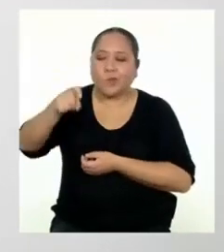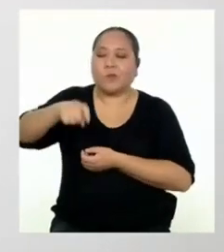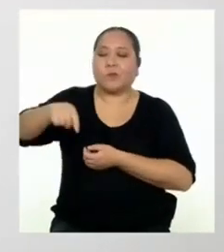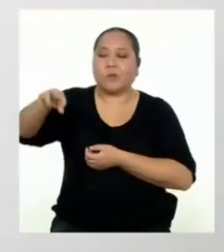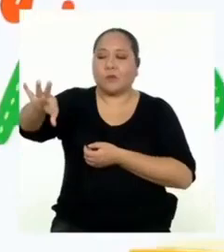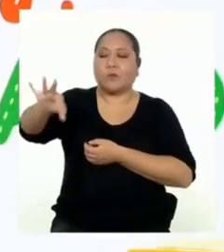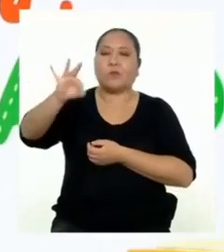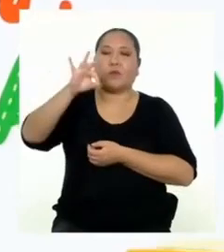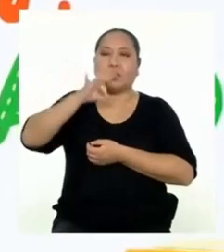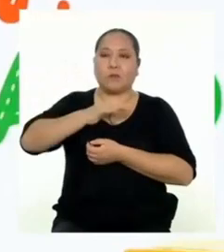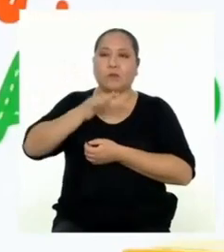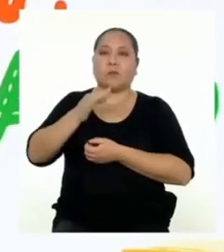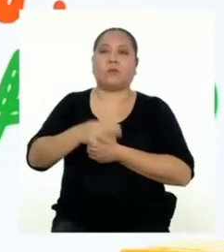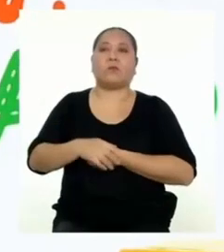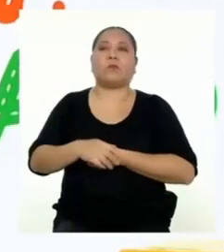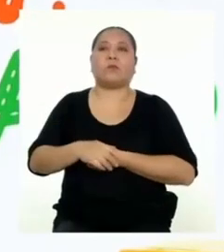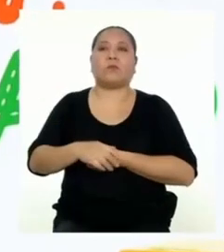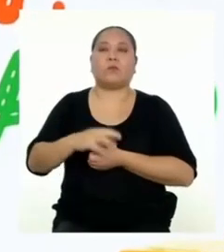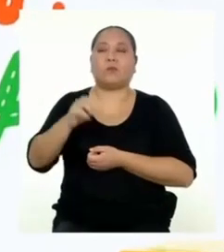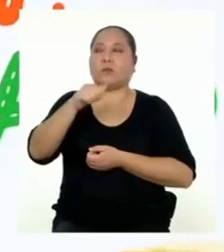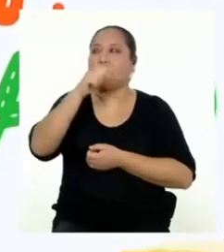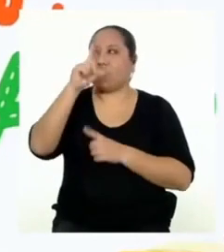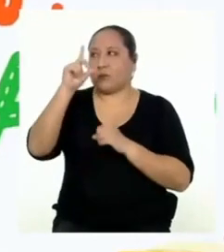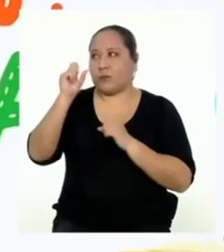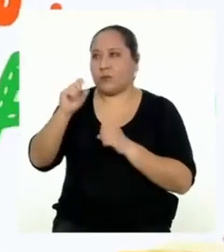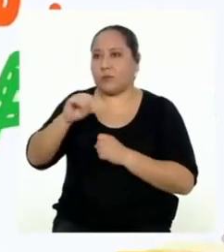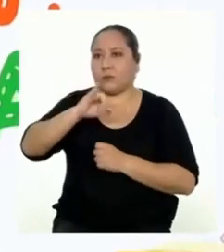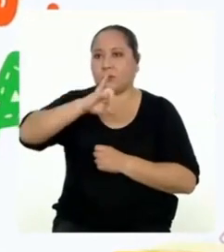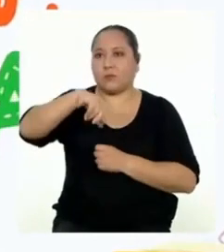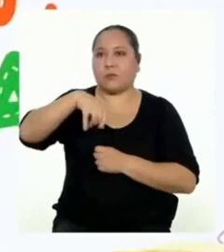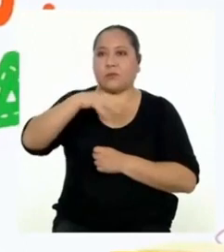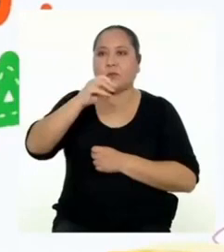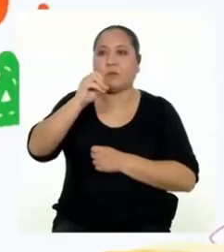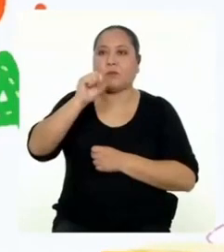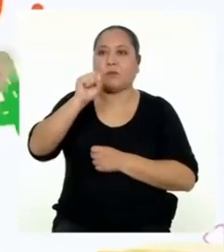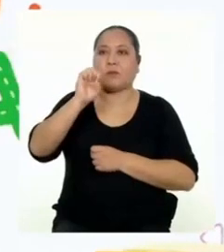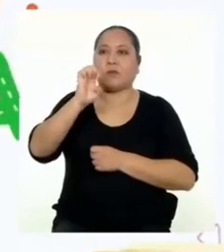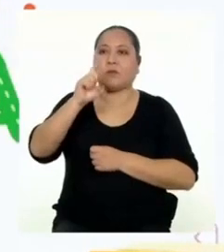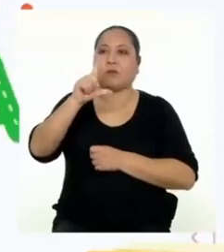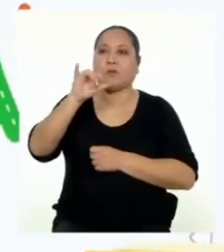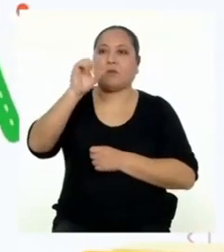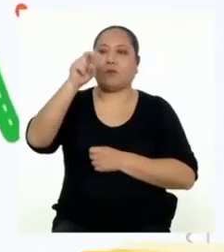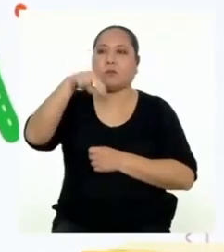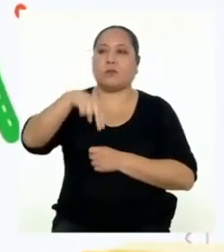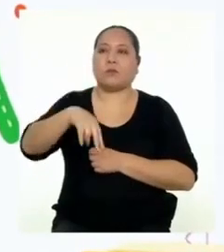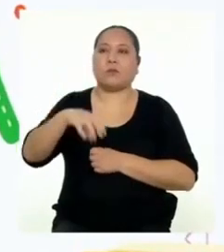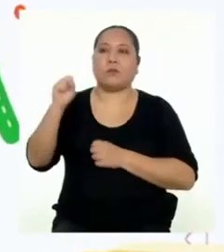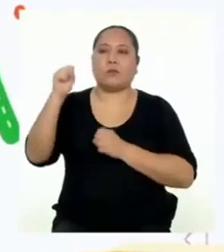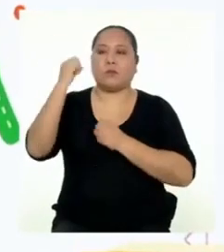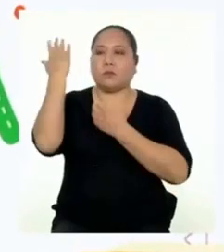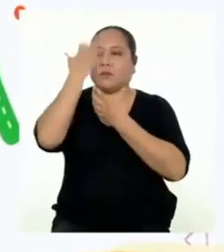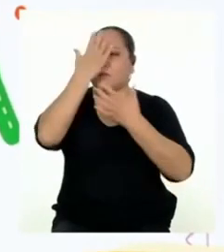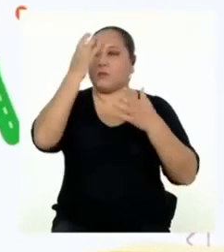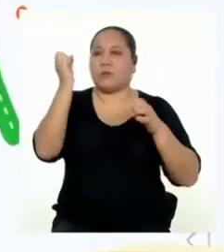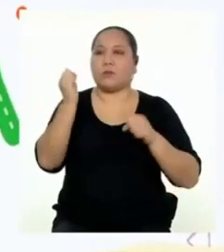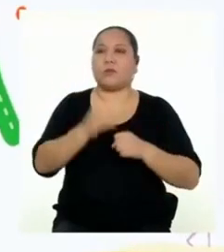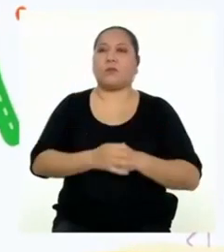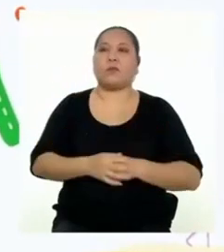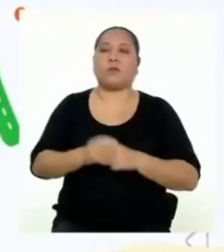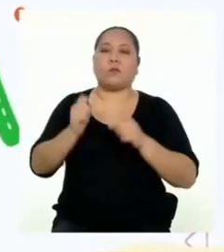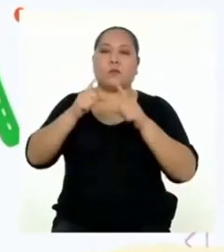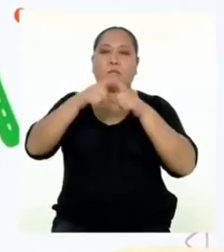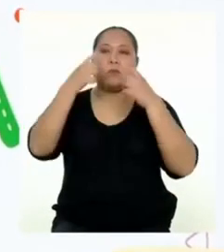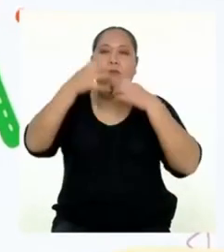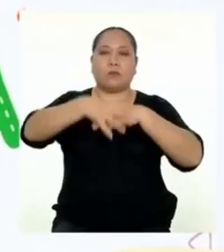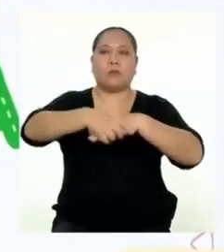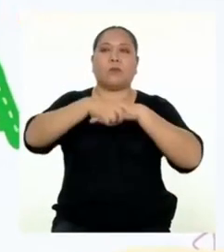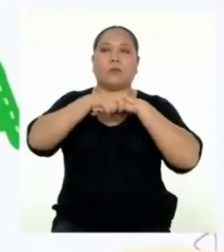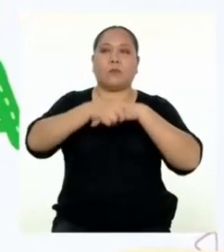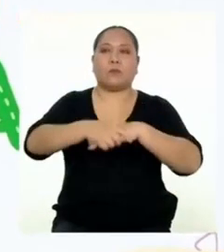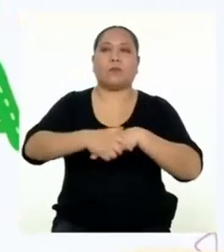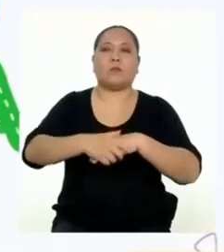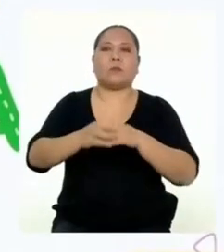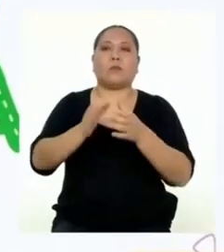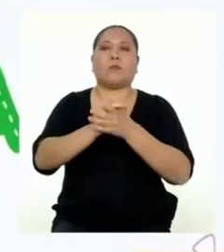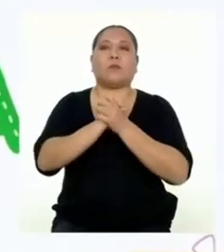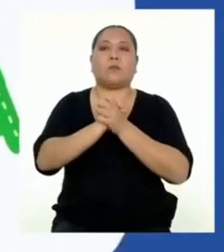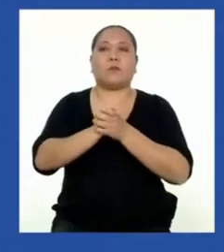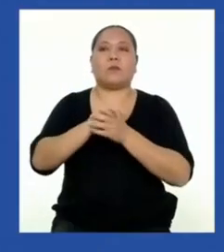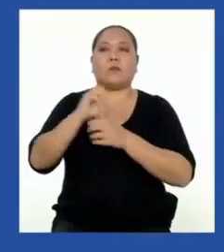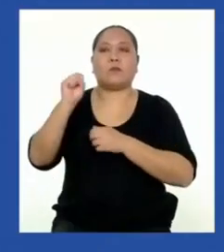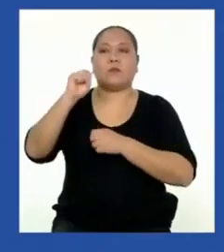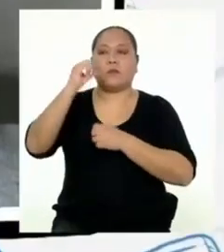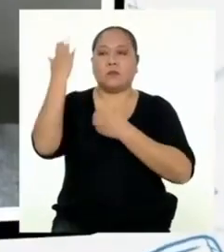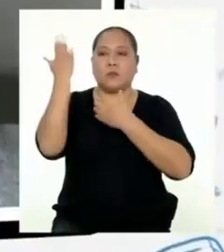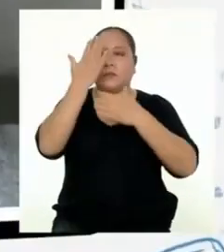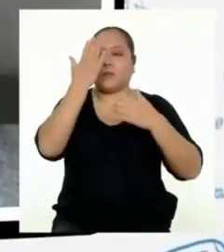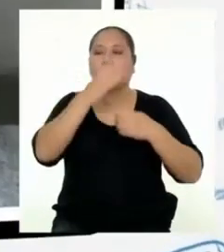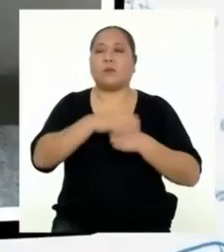generar bienestar. Tenemos otra pregunta de Jocelyn, de San Martín. Bienvenida y un gran saludo a todas nuestras amigas y amigos de